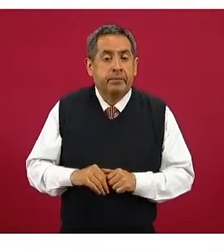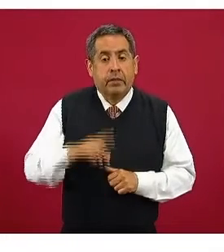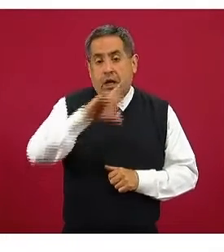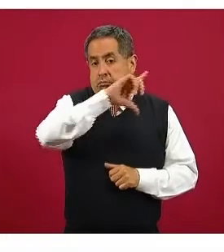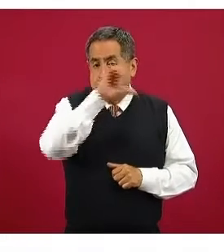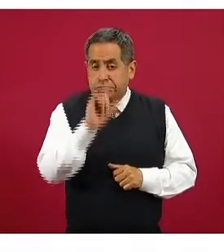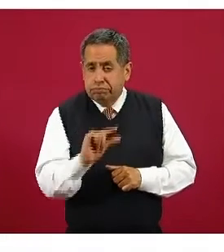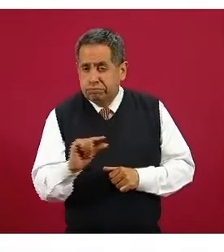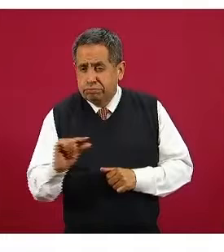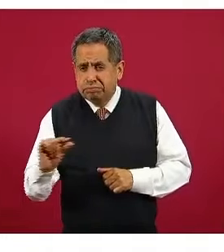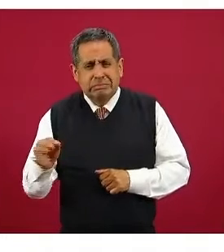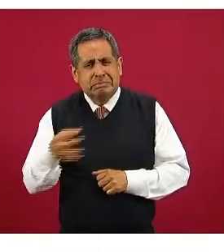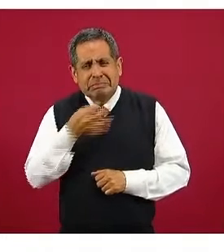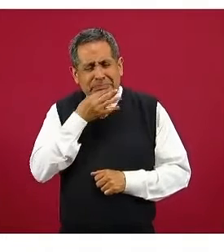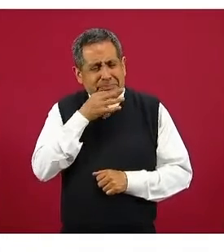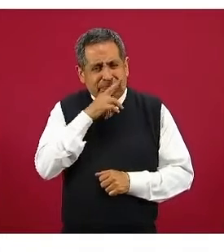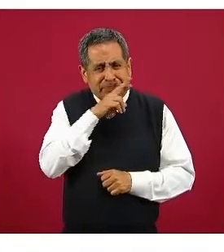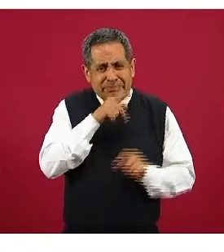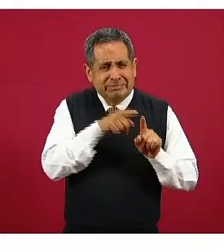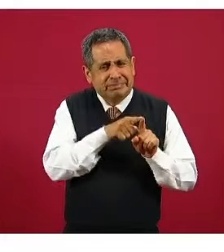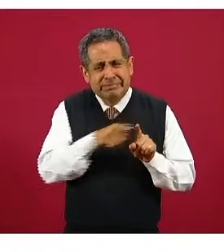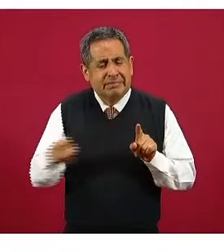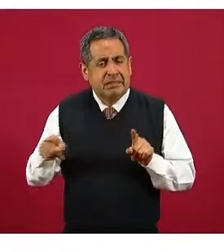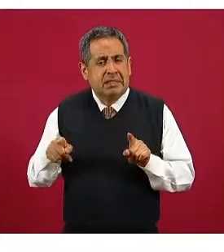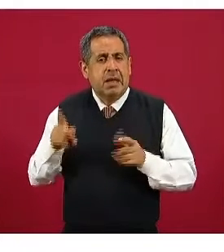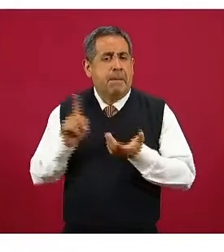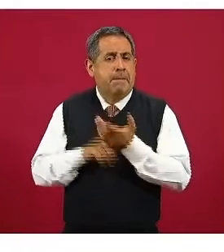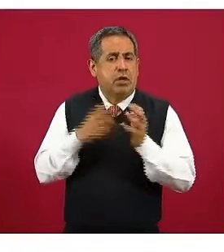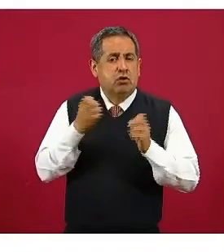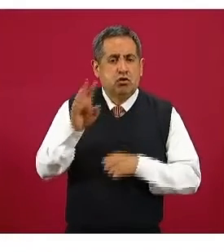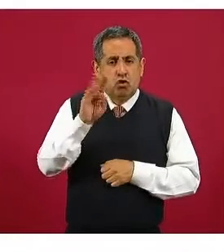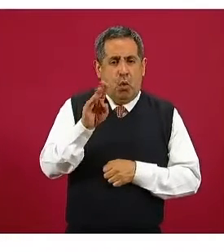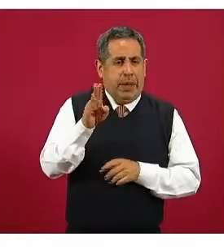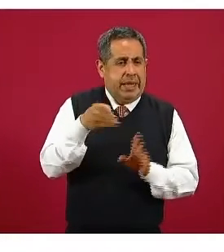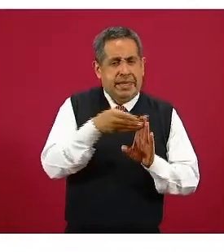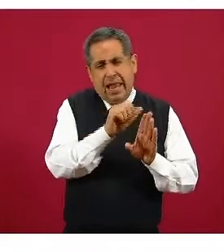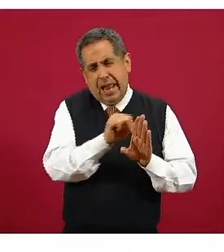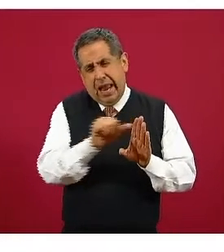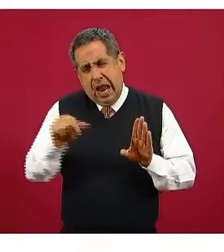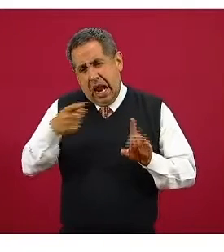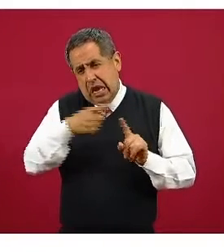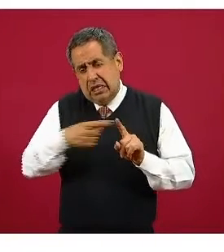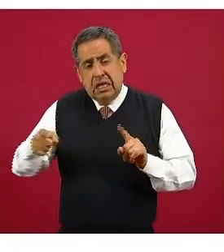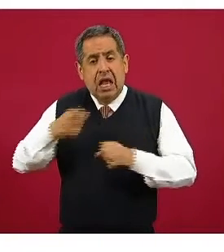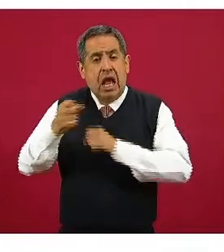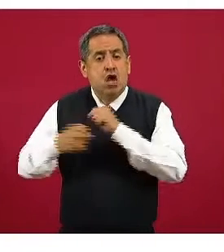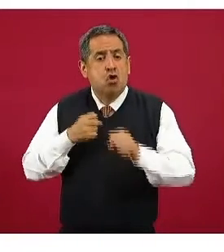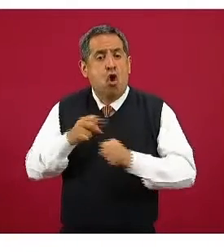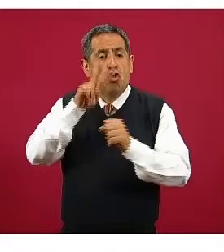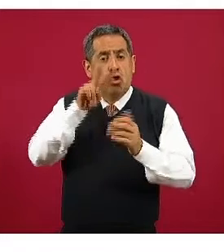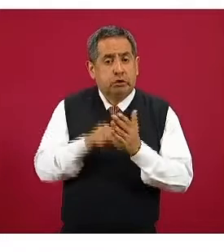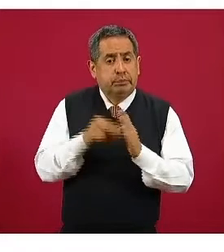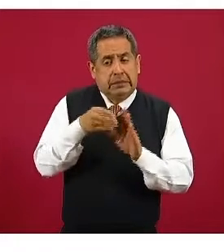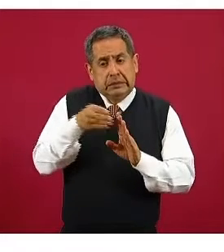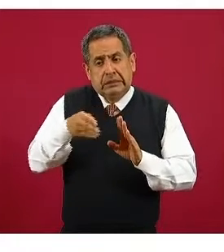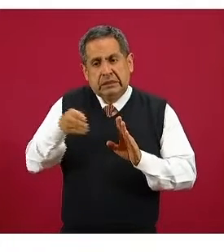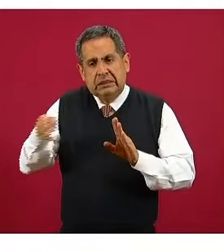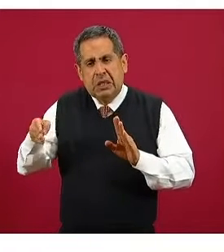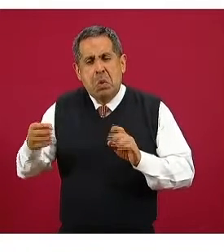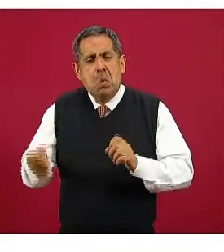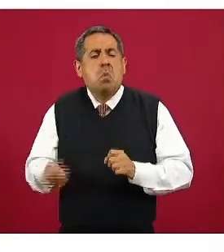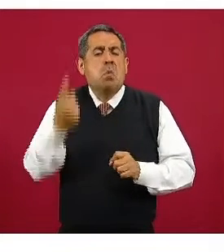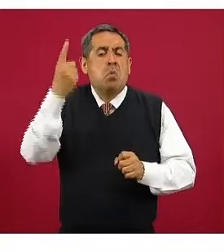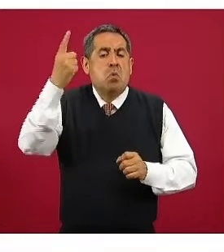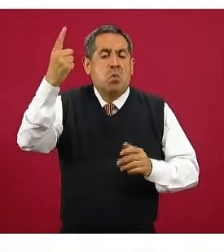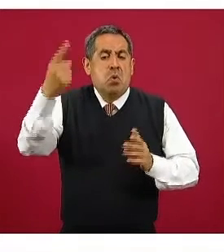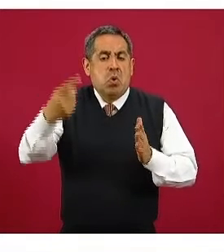disminuir rápidamente en la década de los 90s para que ya en los años 2000 sean realmente